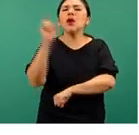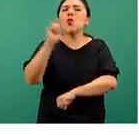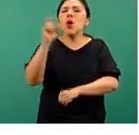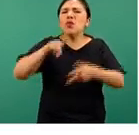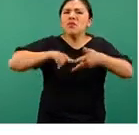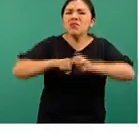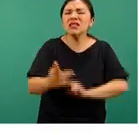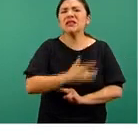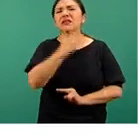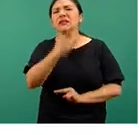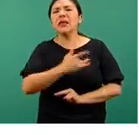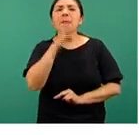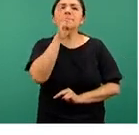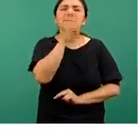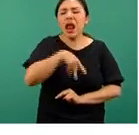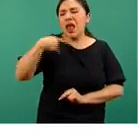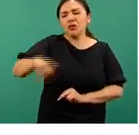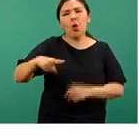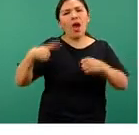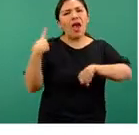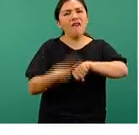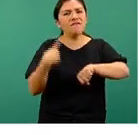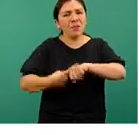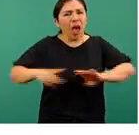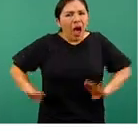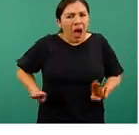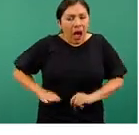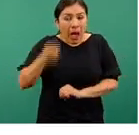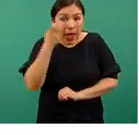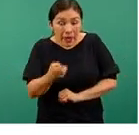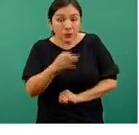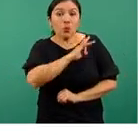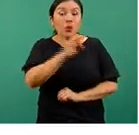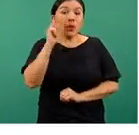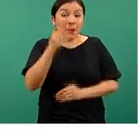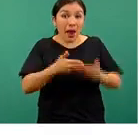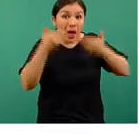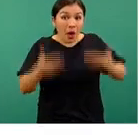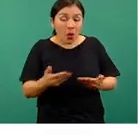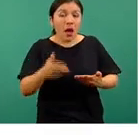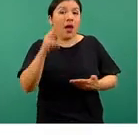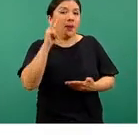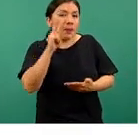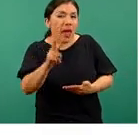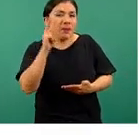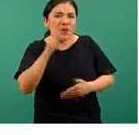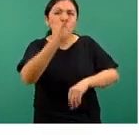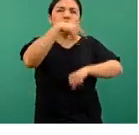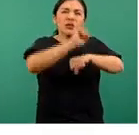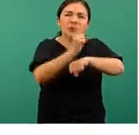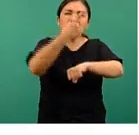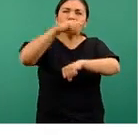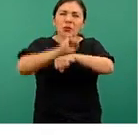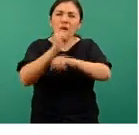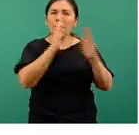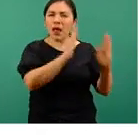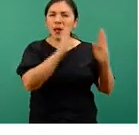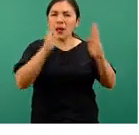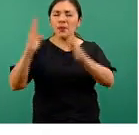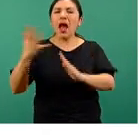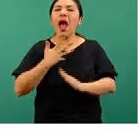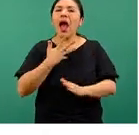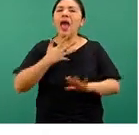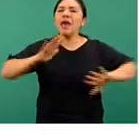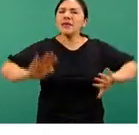inició los signos y síntomas de su enfermedad y entonces eso nos permite ver para cada una de las semanas, va